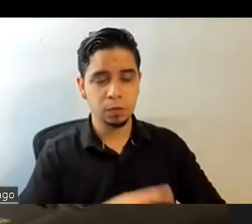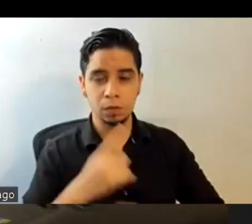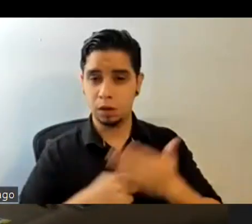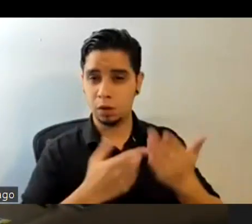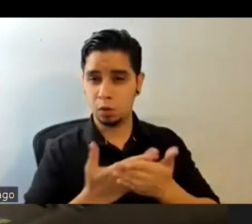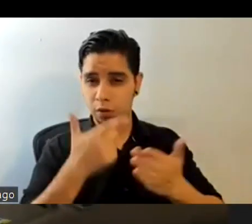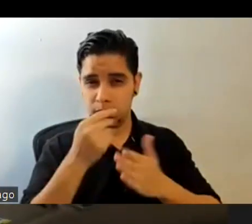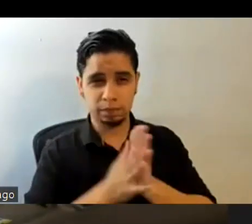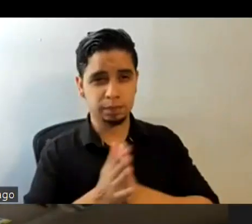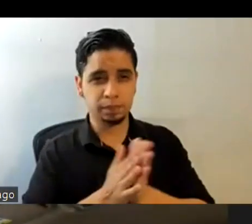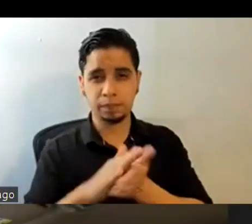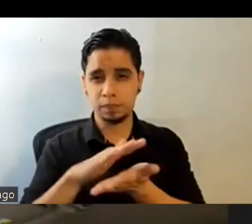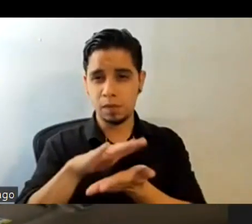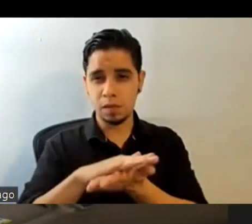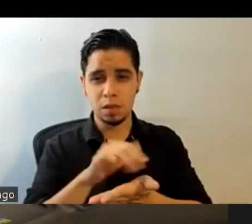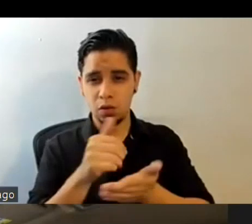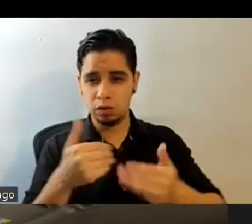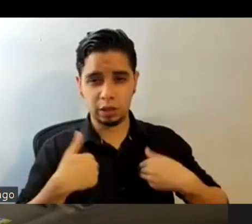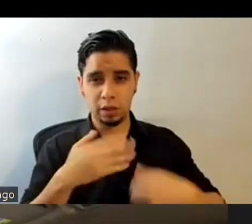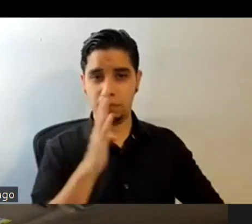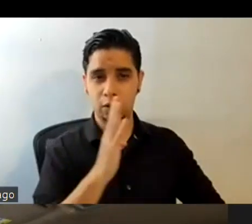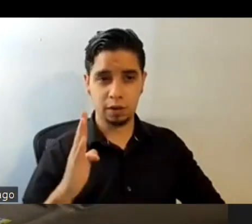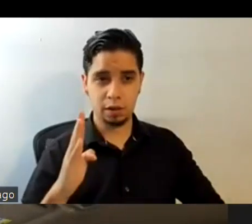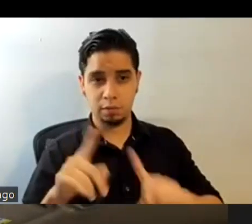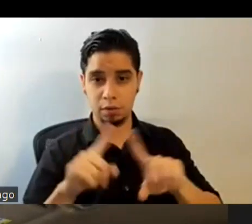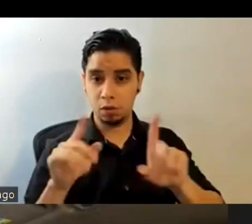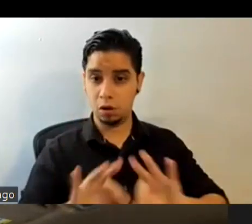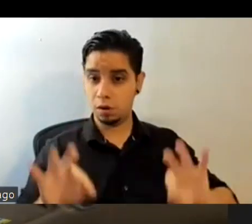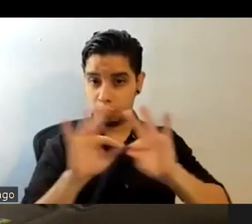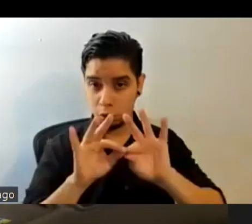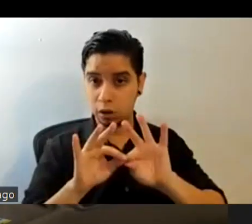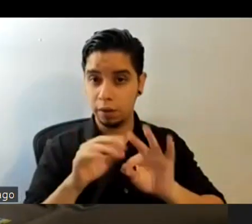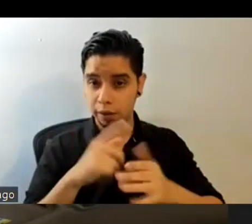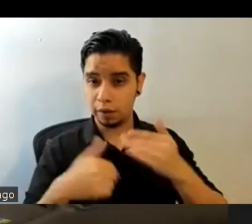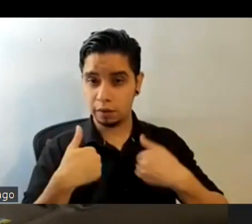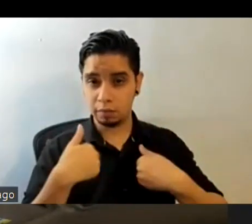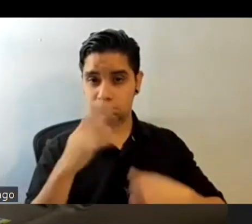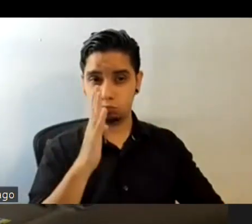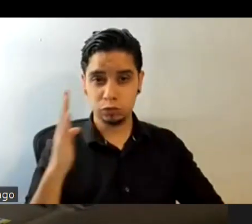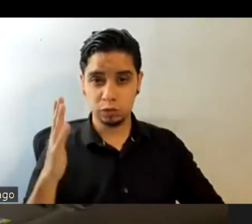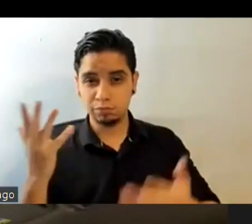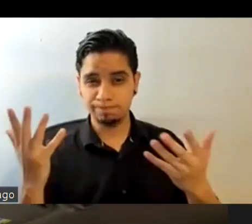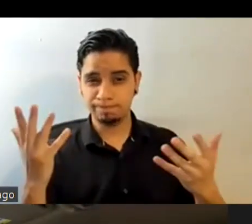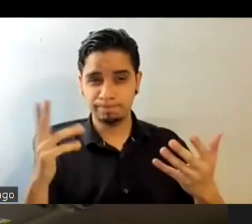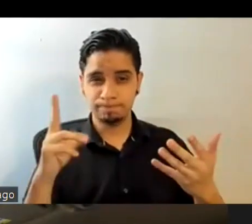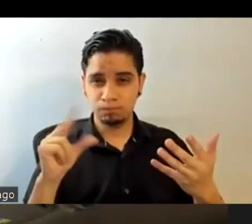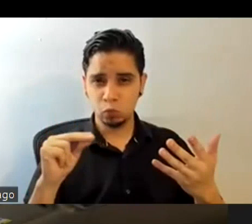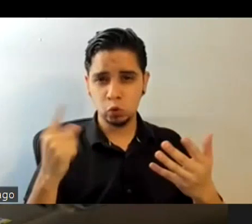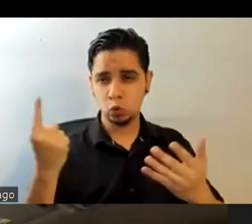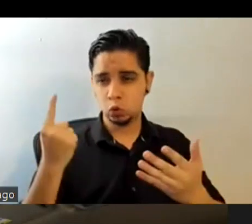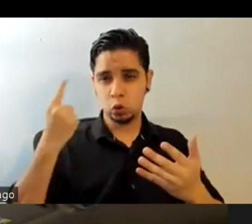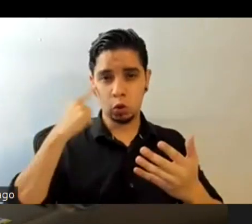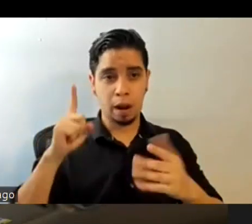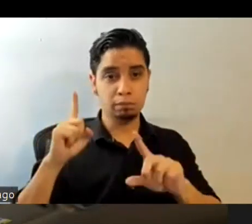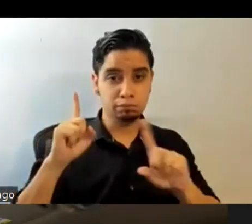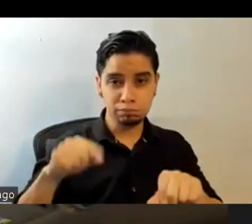tu escuela no había una biblioteca, lo importante que es tener una biblioteca no tan solo para que envíes al nene allá a